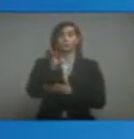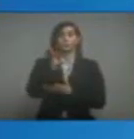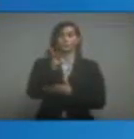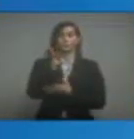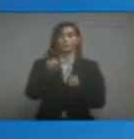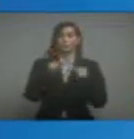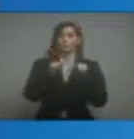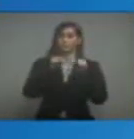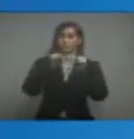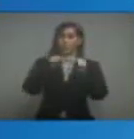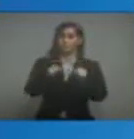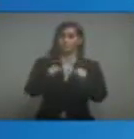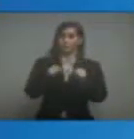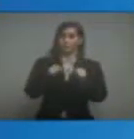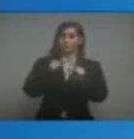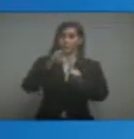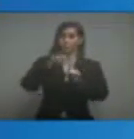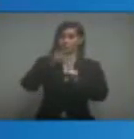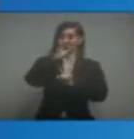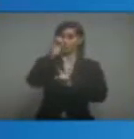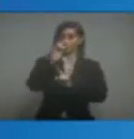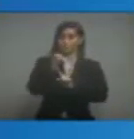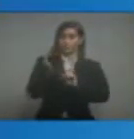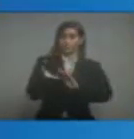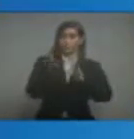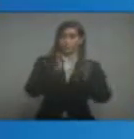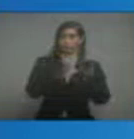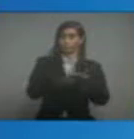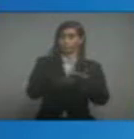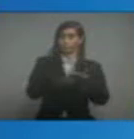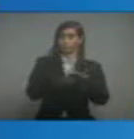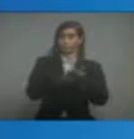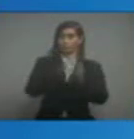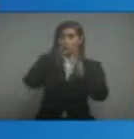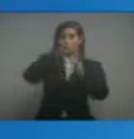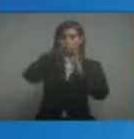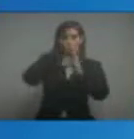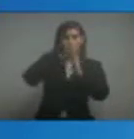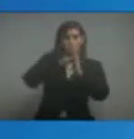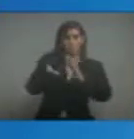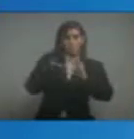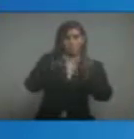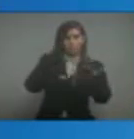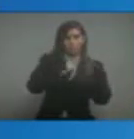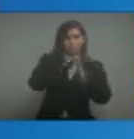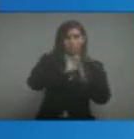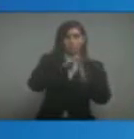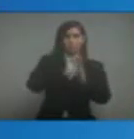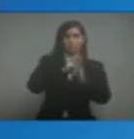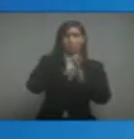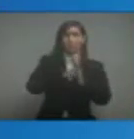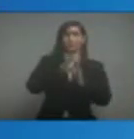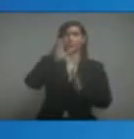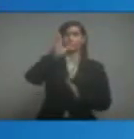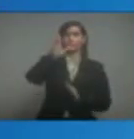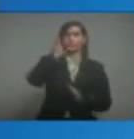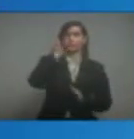manteniendo una tasa de letalidad que continúa descendiendo y se sitúa en